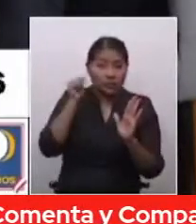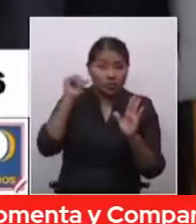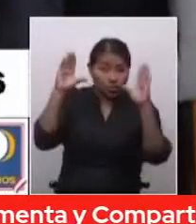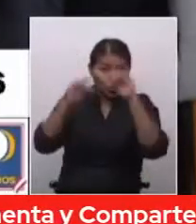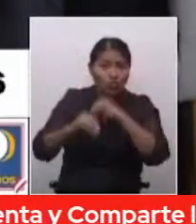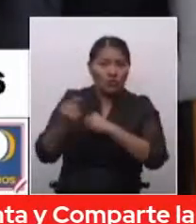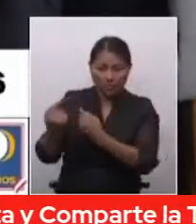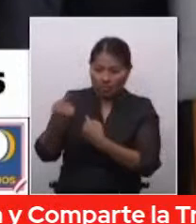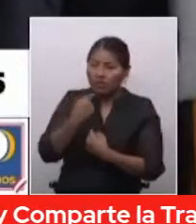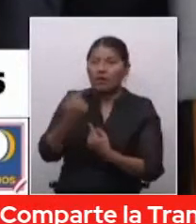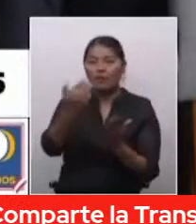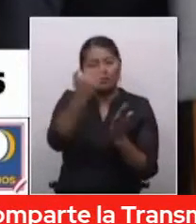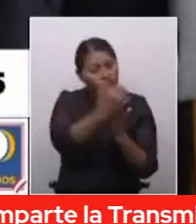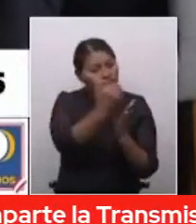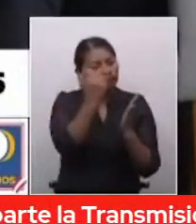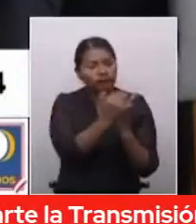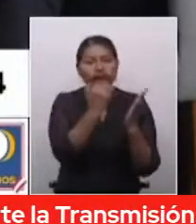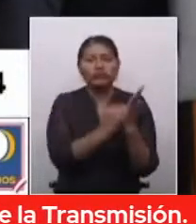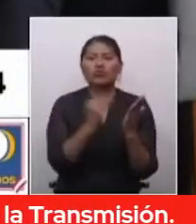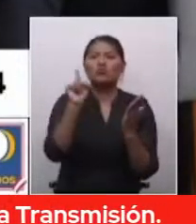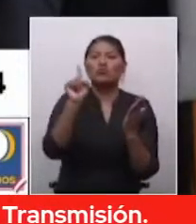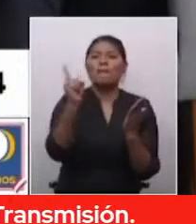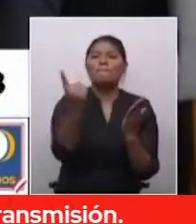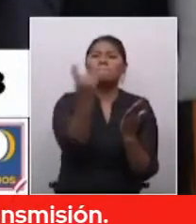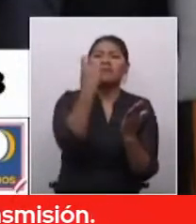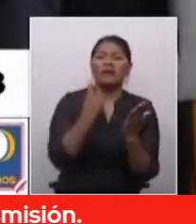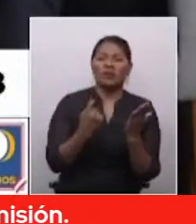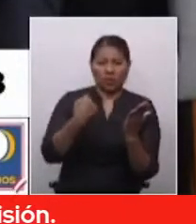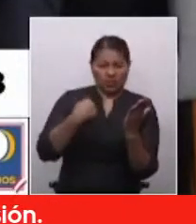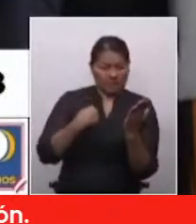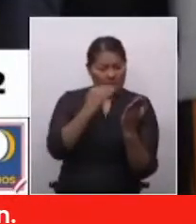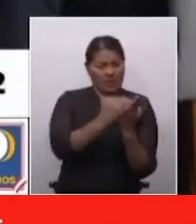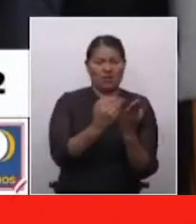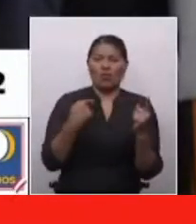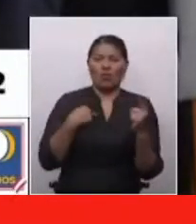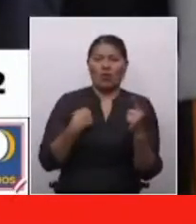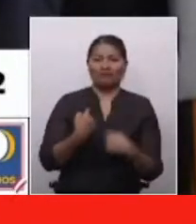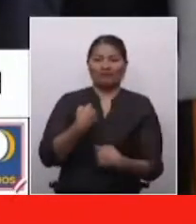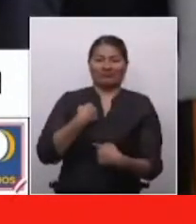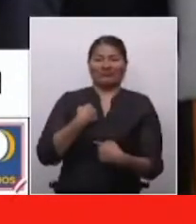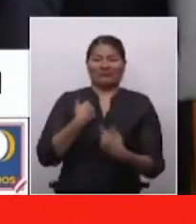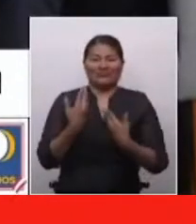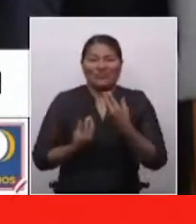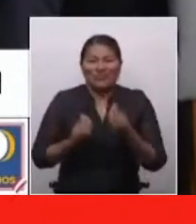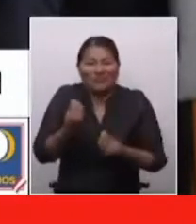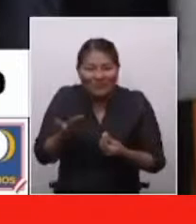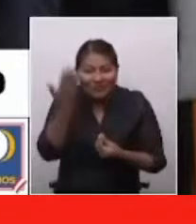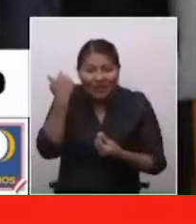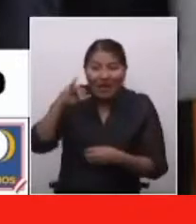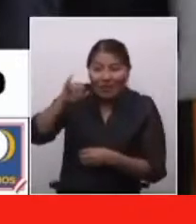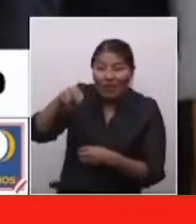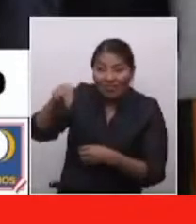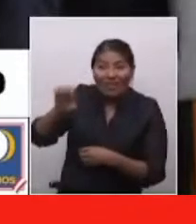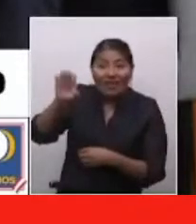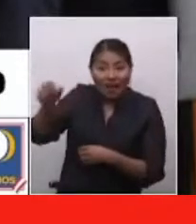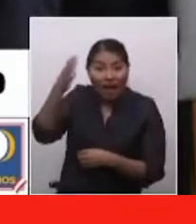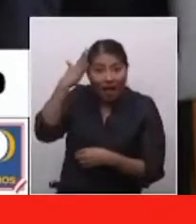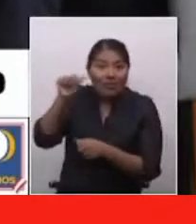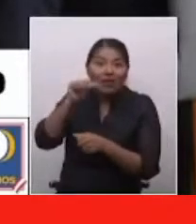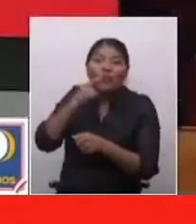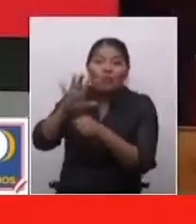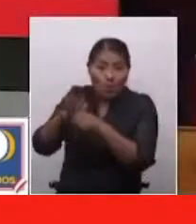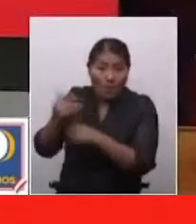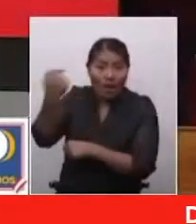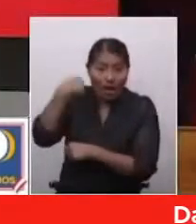se me ha formulado una pregunta que ha sido una emboscada. El Jurado Nacional de Elecciones se comprometió a